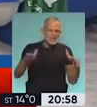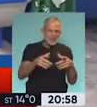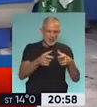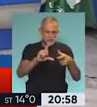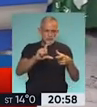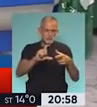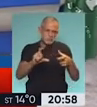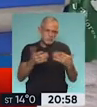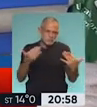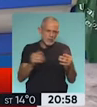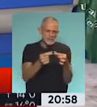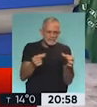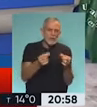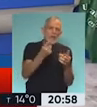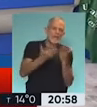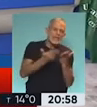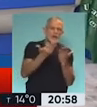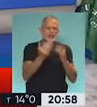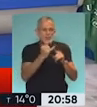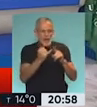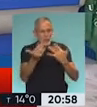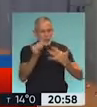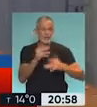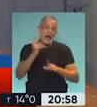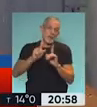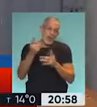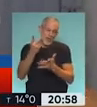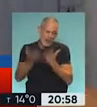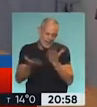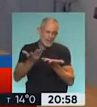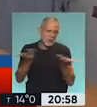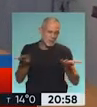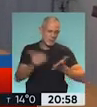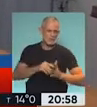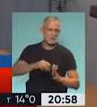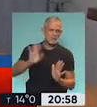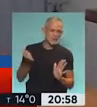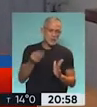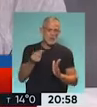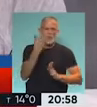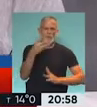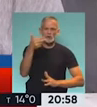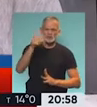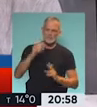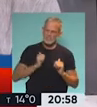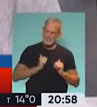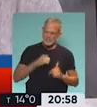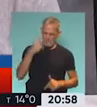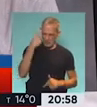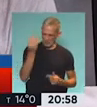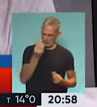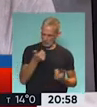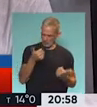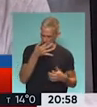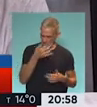organización social que trabaja con productores, ¿qué medidas crees que deberían haber acompañado al cese de exportaciones?